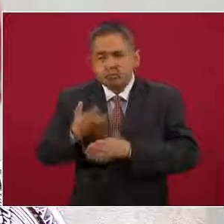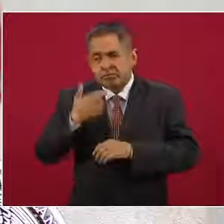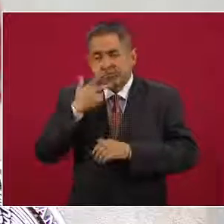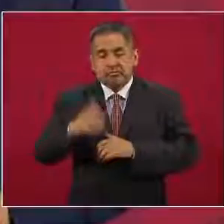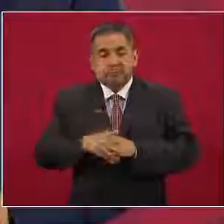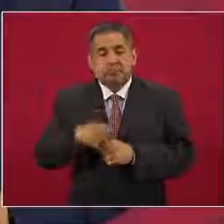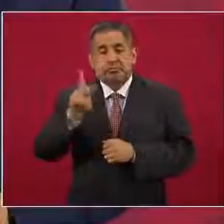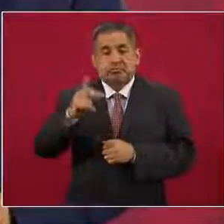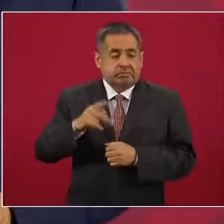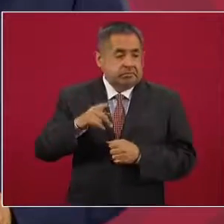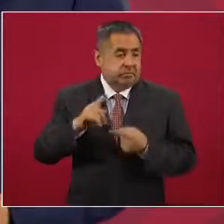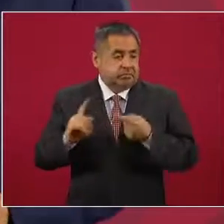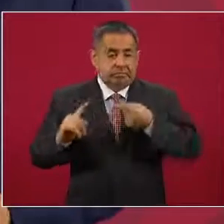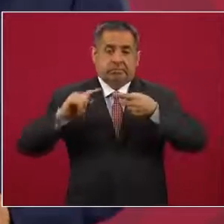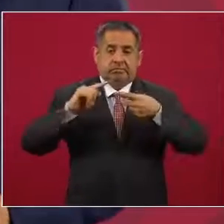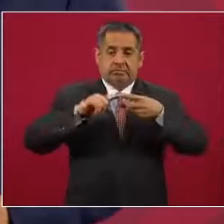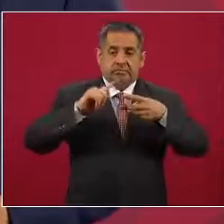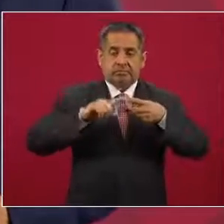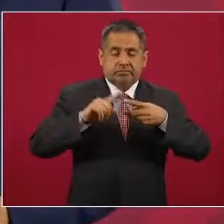sector primario,